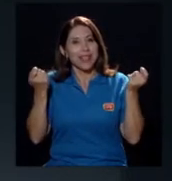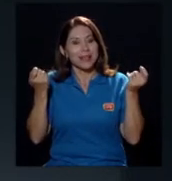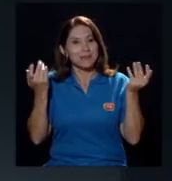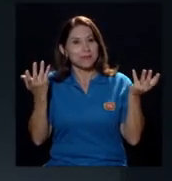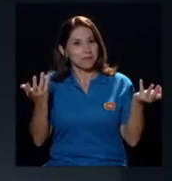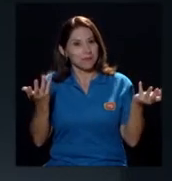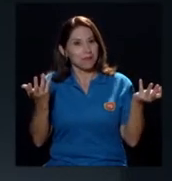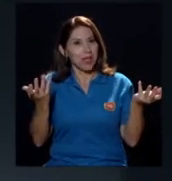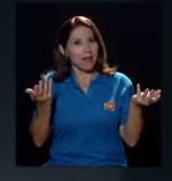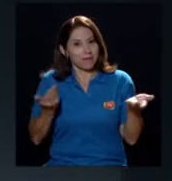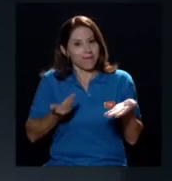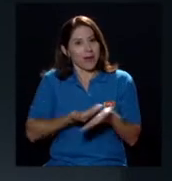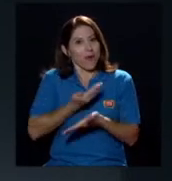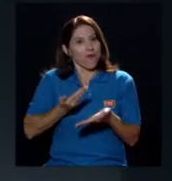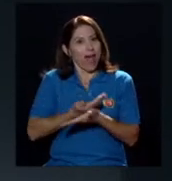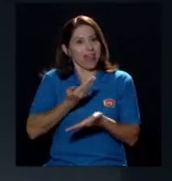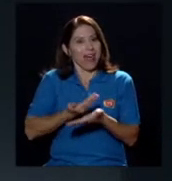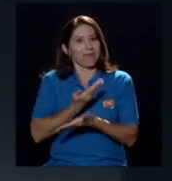renovada